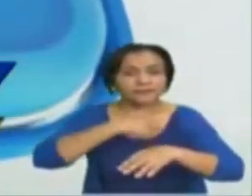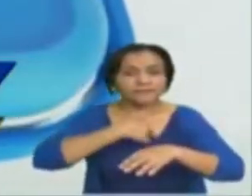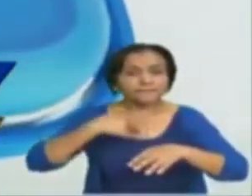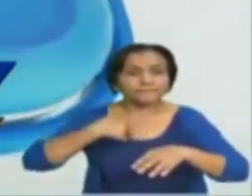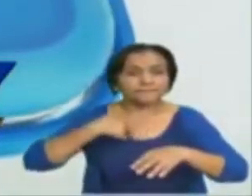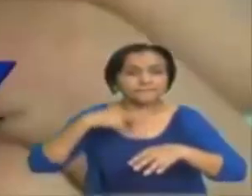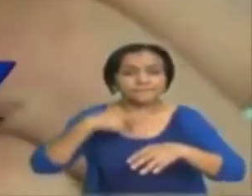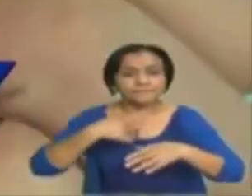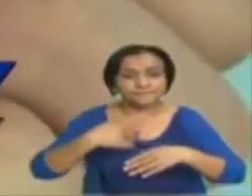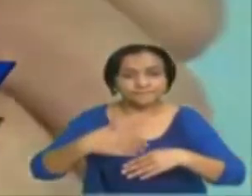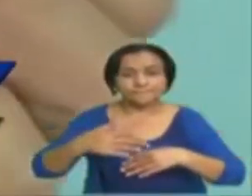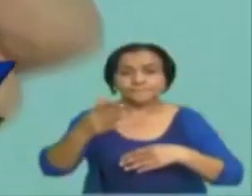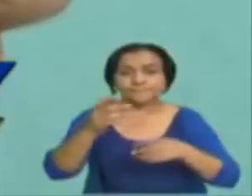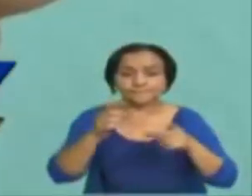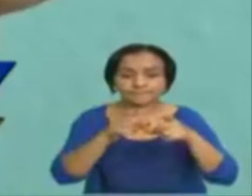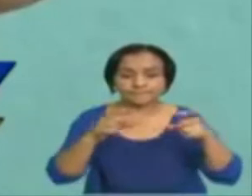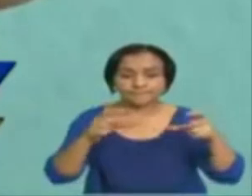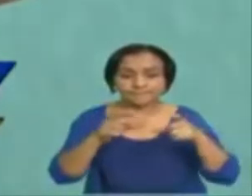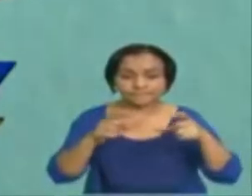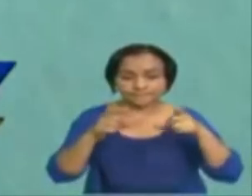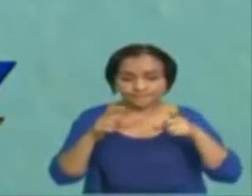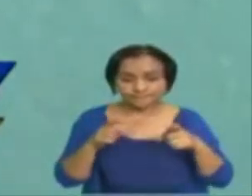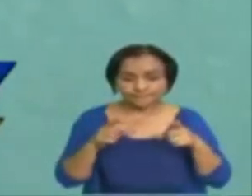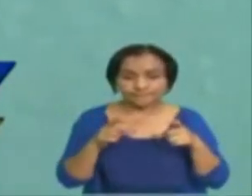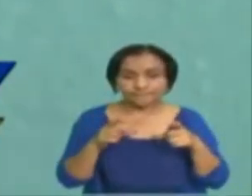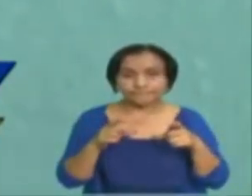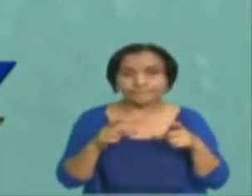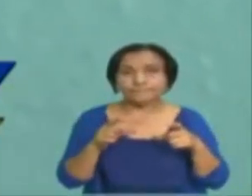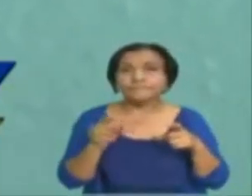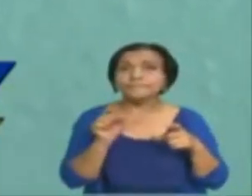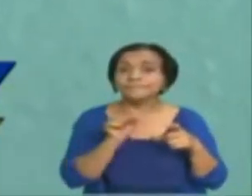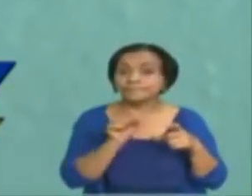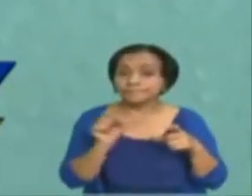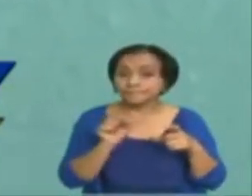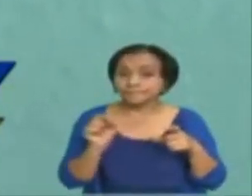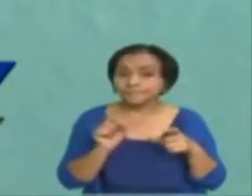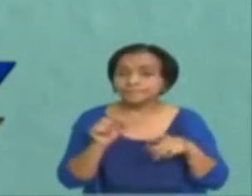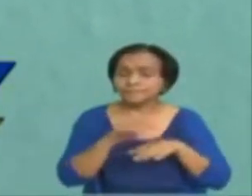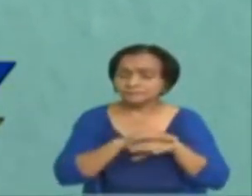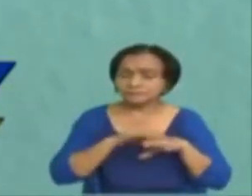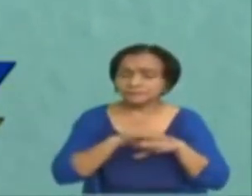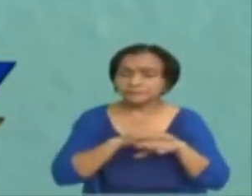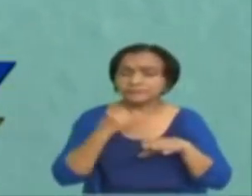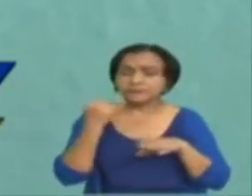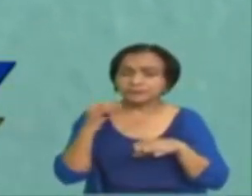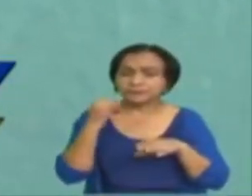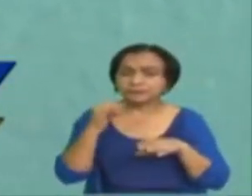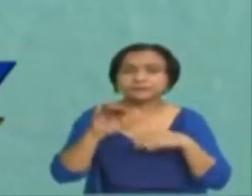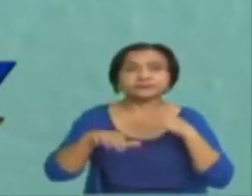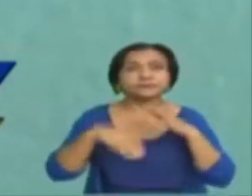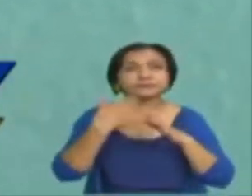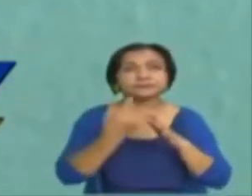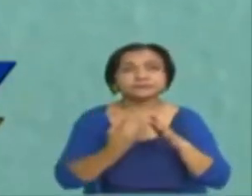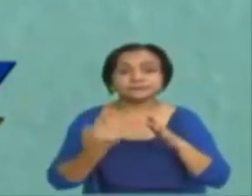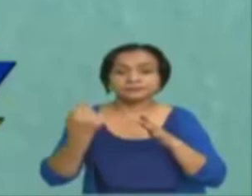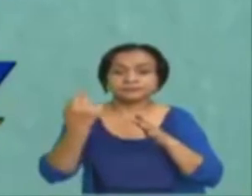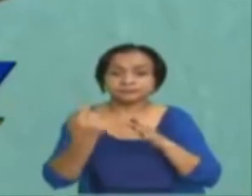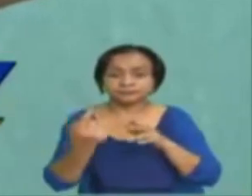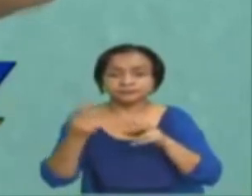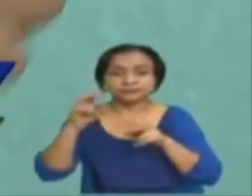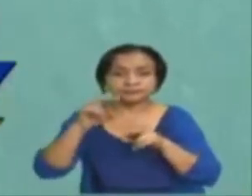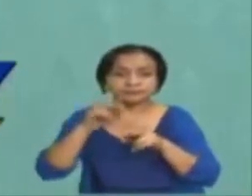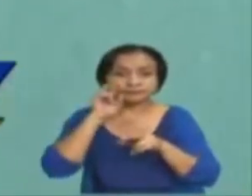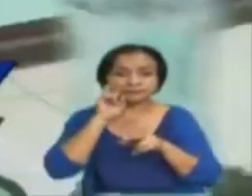vacuna Covishield contra el COVID-19 en los departamentos de Rivas y Managua. Mañana sábado vamos a